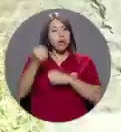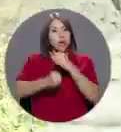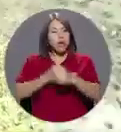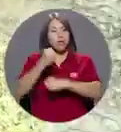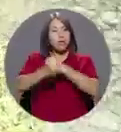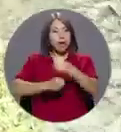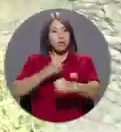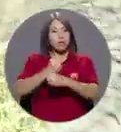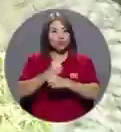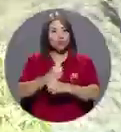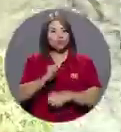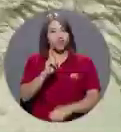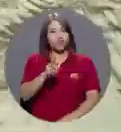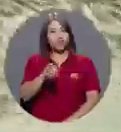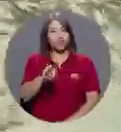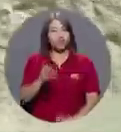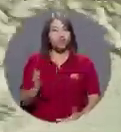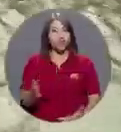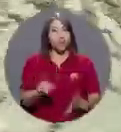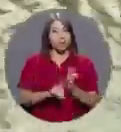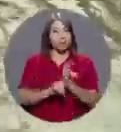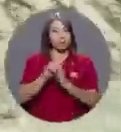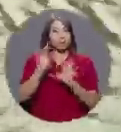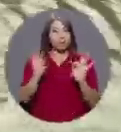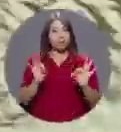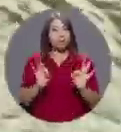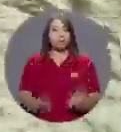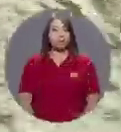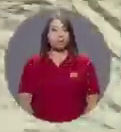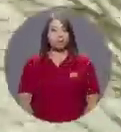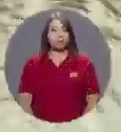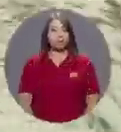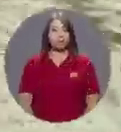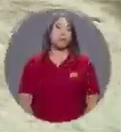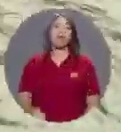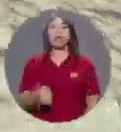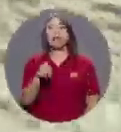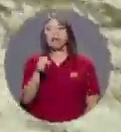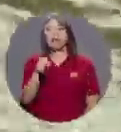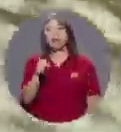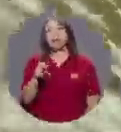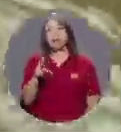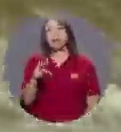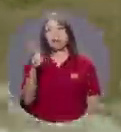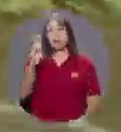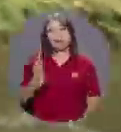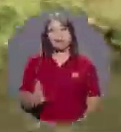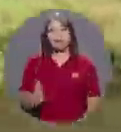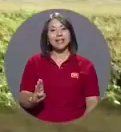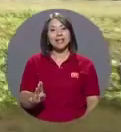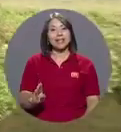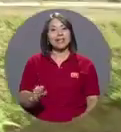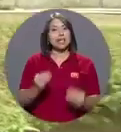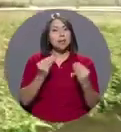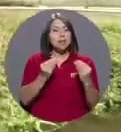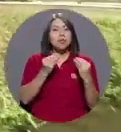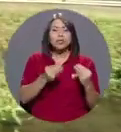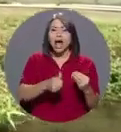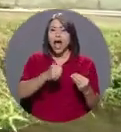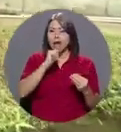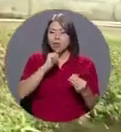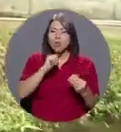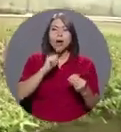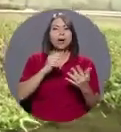año de esta producción. Está se desarrollando muy bien. Bueno, justamente como Brasil tiene mucha